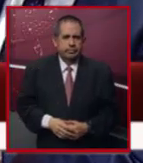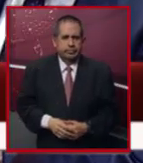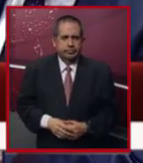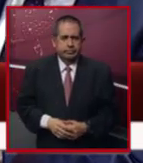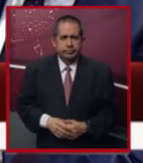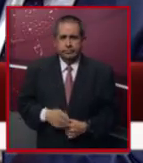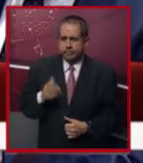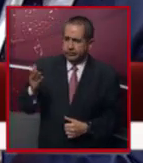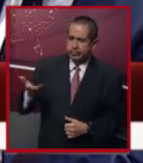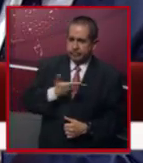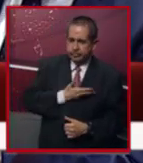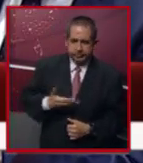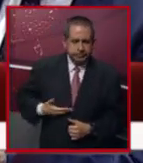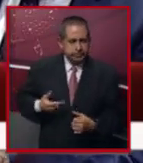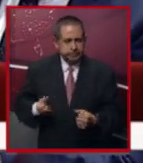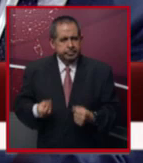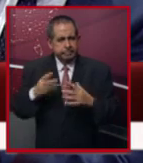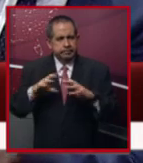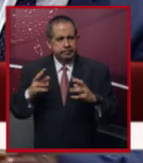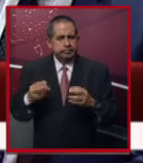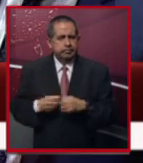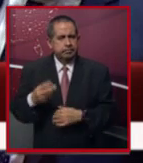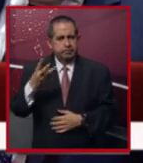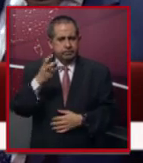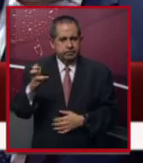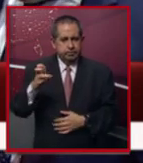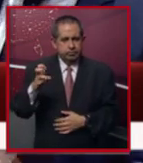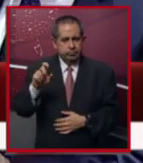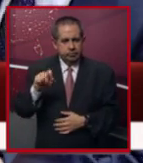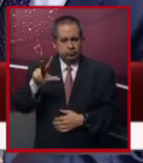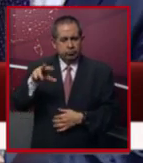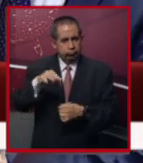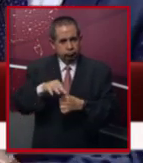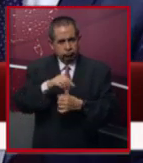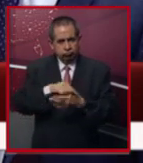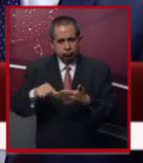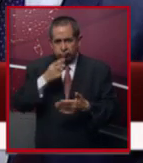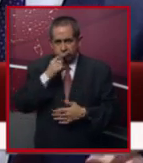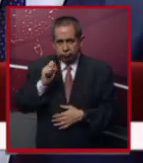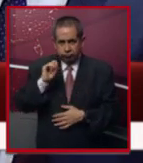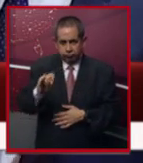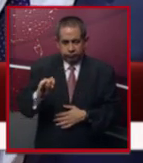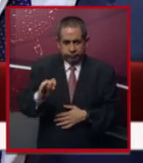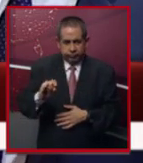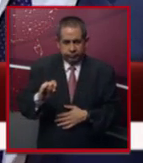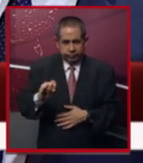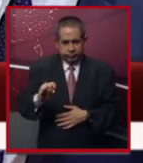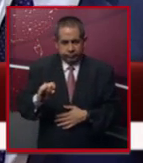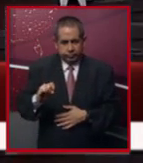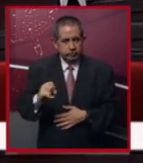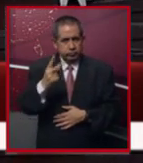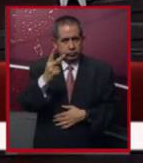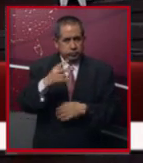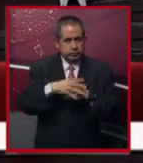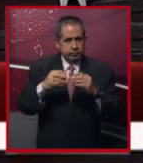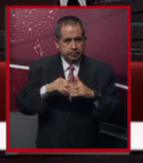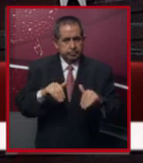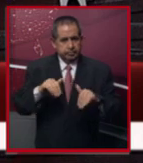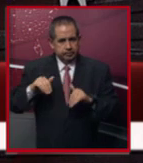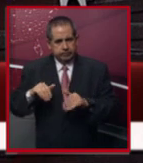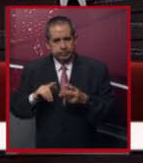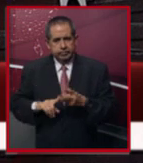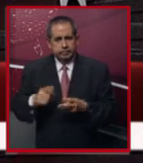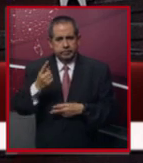Señor presidente, se emitieron 328 votos a favor, 2 abstenciones